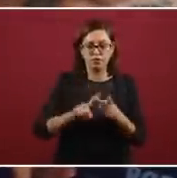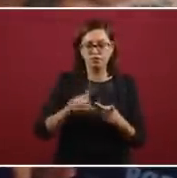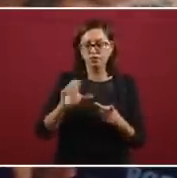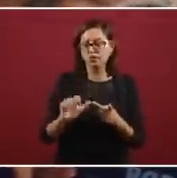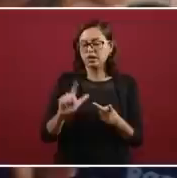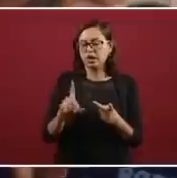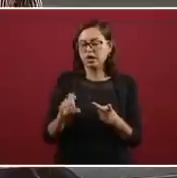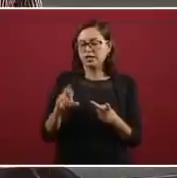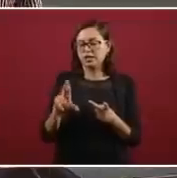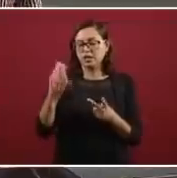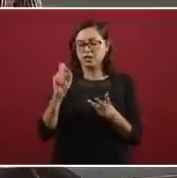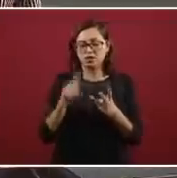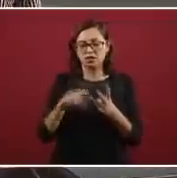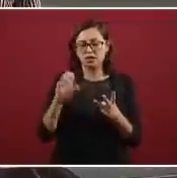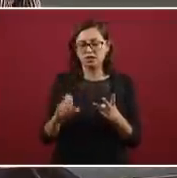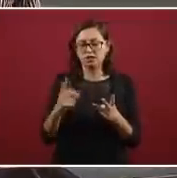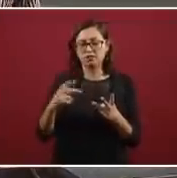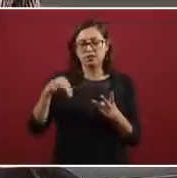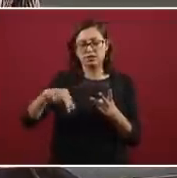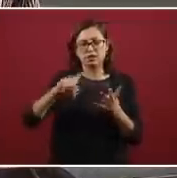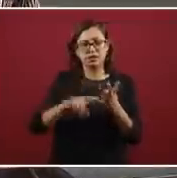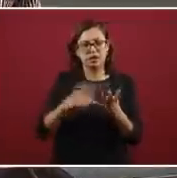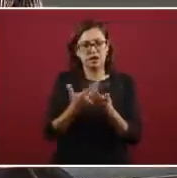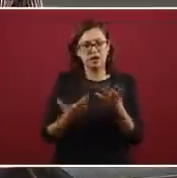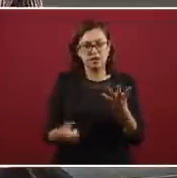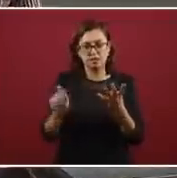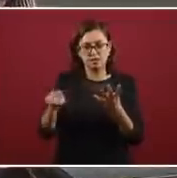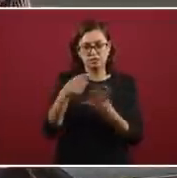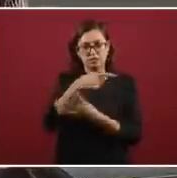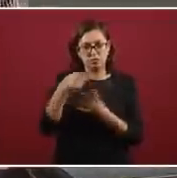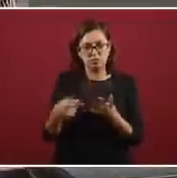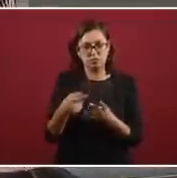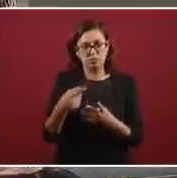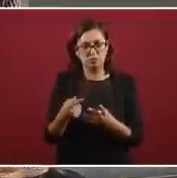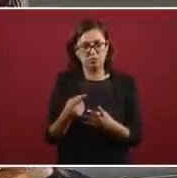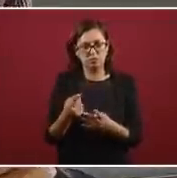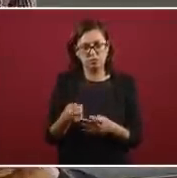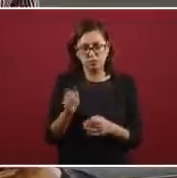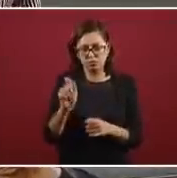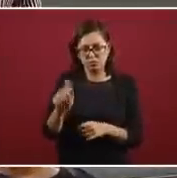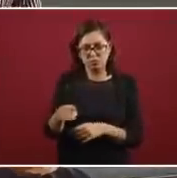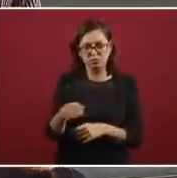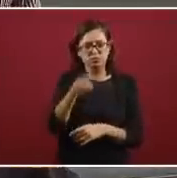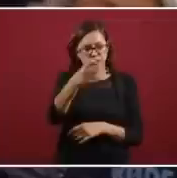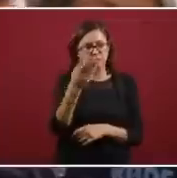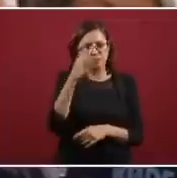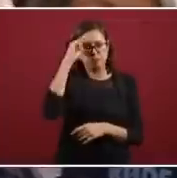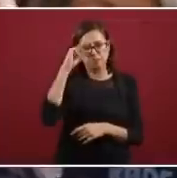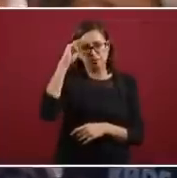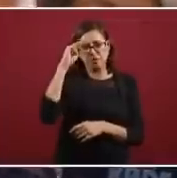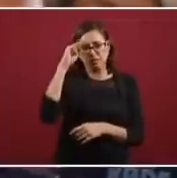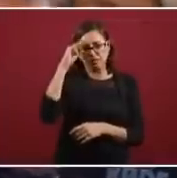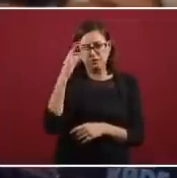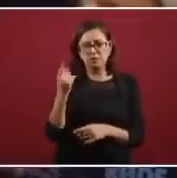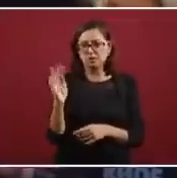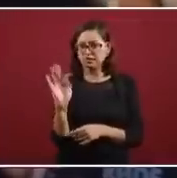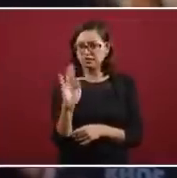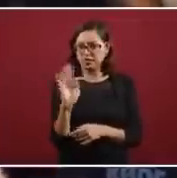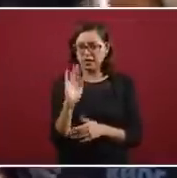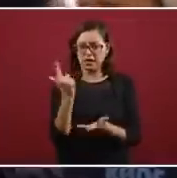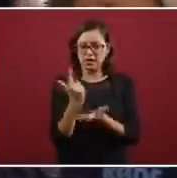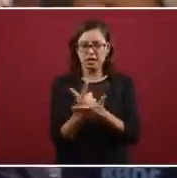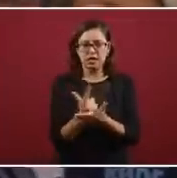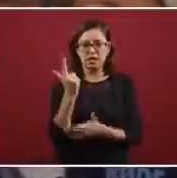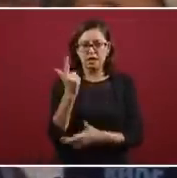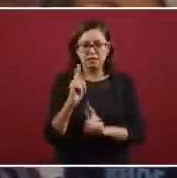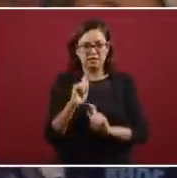Enrique Peña y ahora ejerce el mismo cargo con usted. Mi pregunta es, presidente, si no considera de riesgo para su gobierno